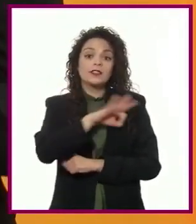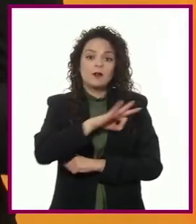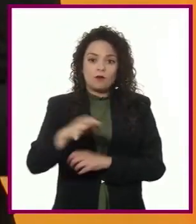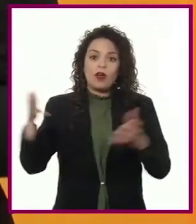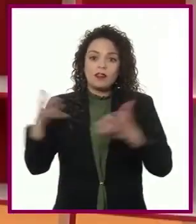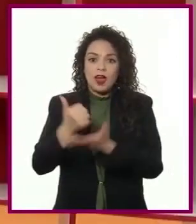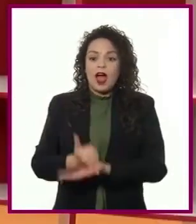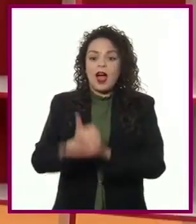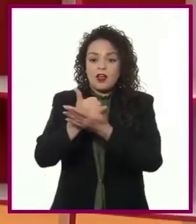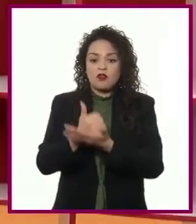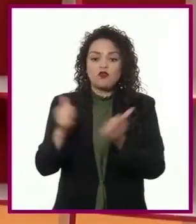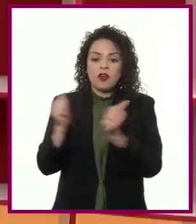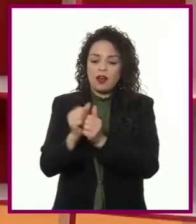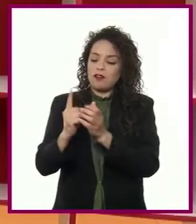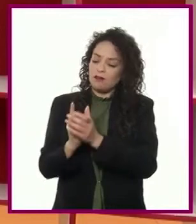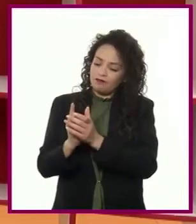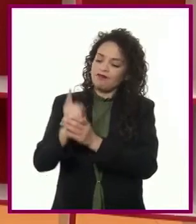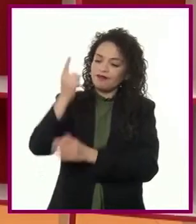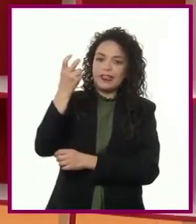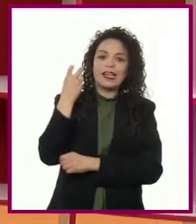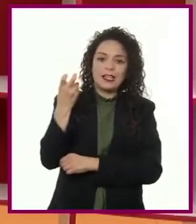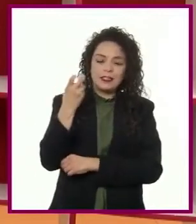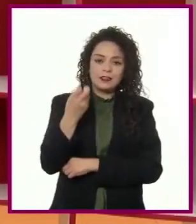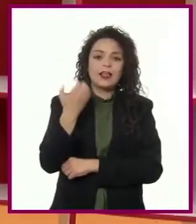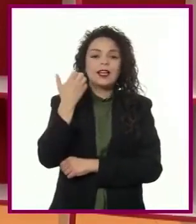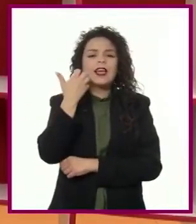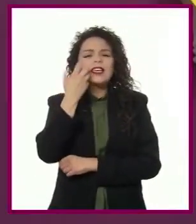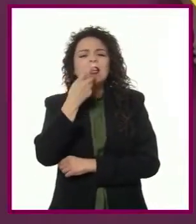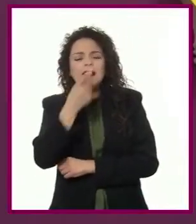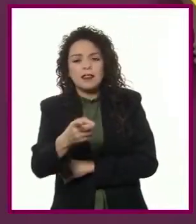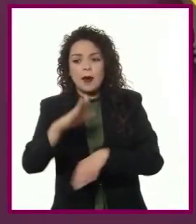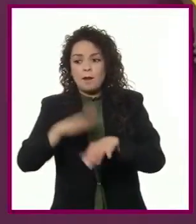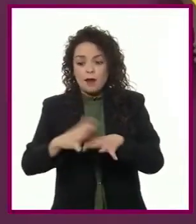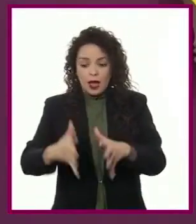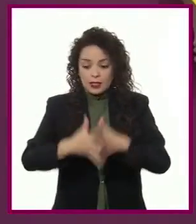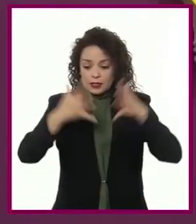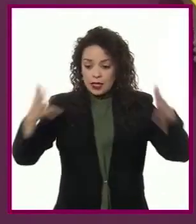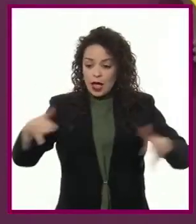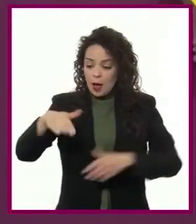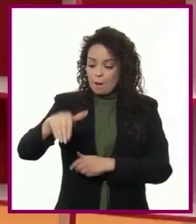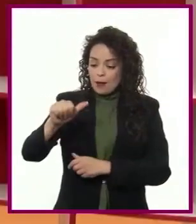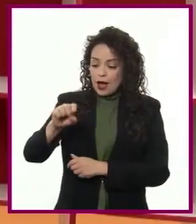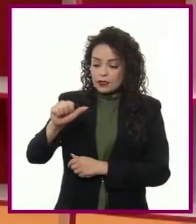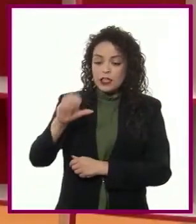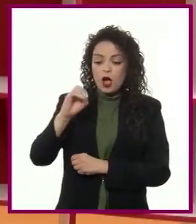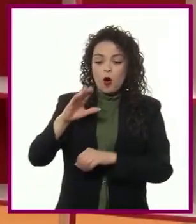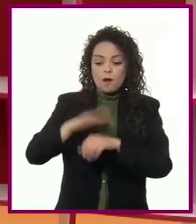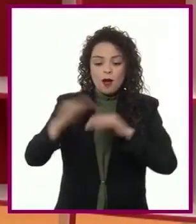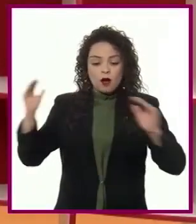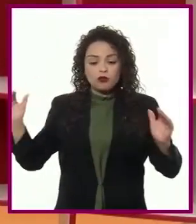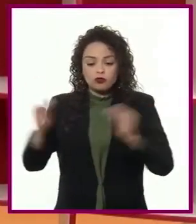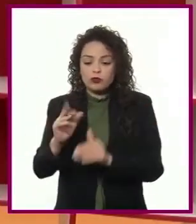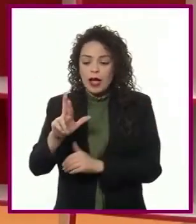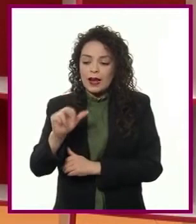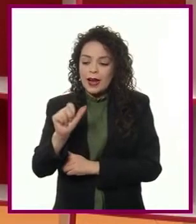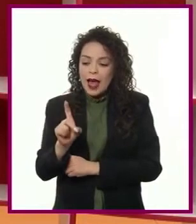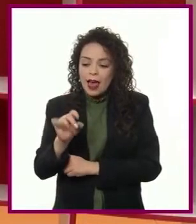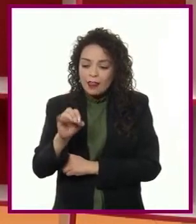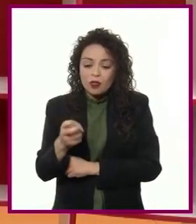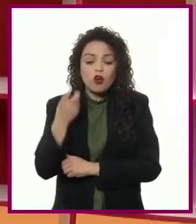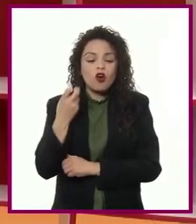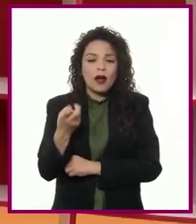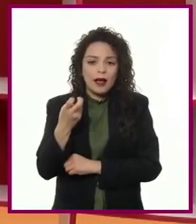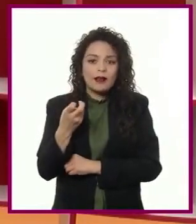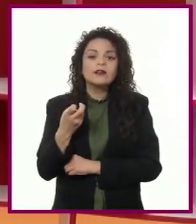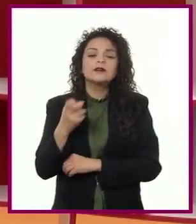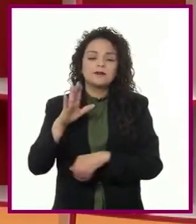hacerlo. Es decir, mientras más grande la masa o más pequeño el radio, mayor es la